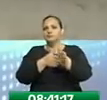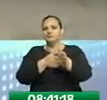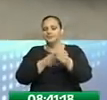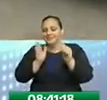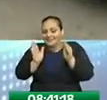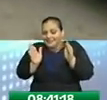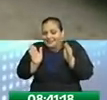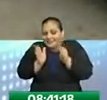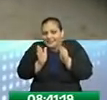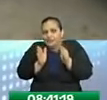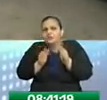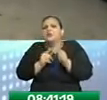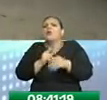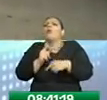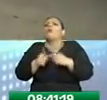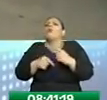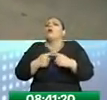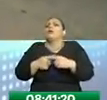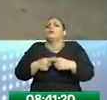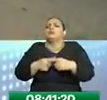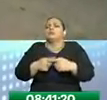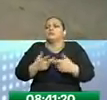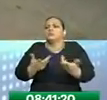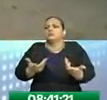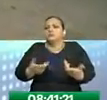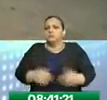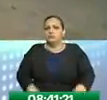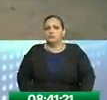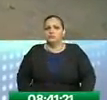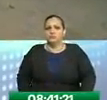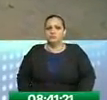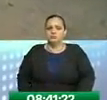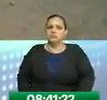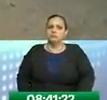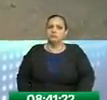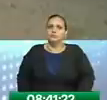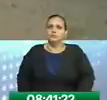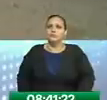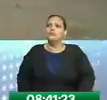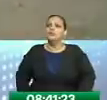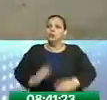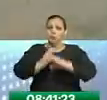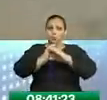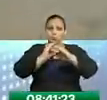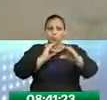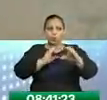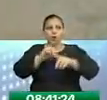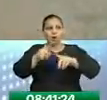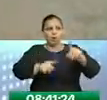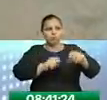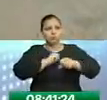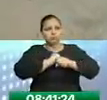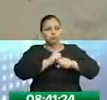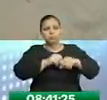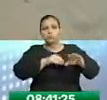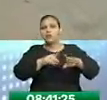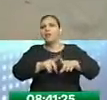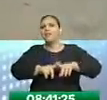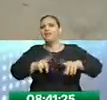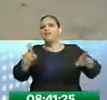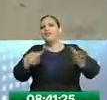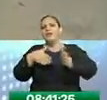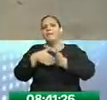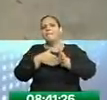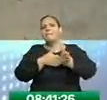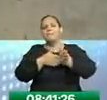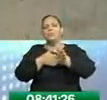visto que hay buses, ¿no? Pero las alimentadoras no se las ha visto y no se sabe cuándo podrían ya estar